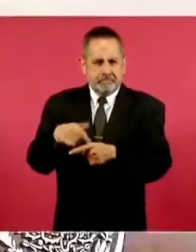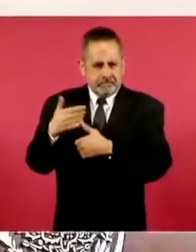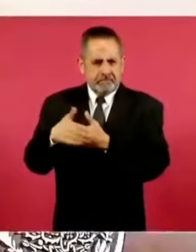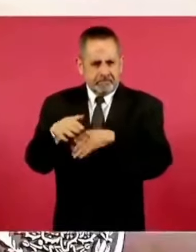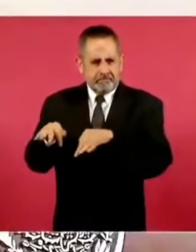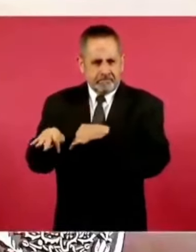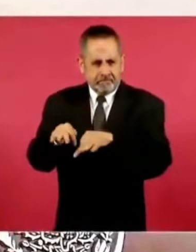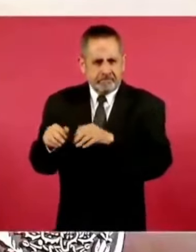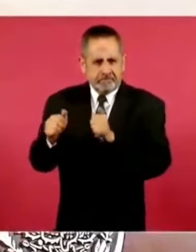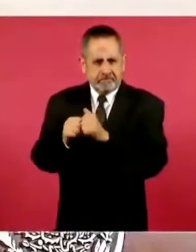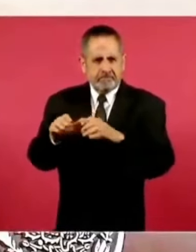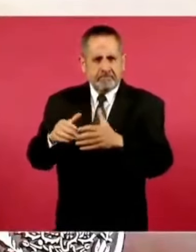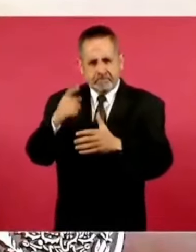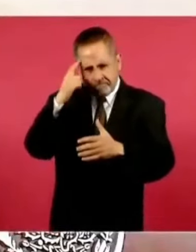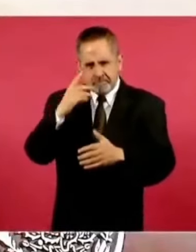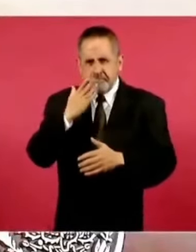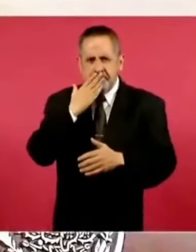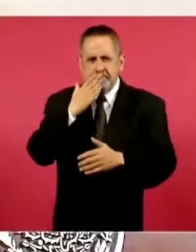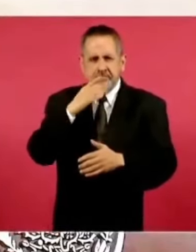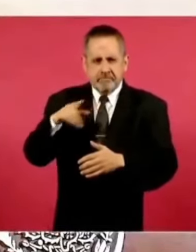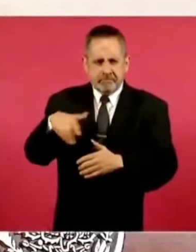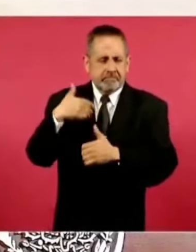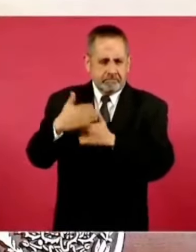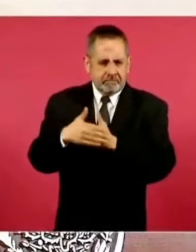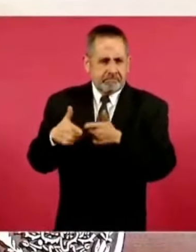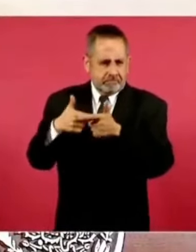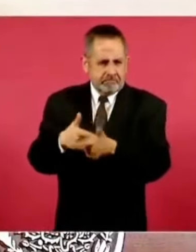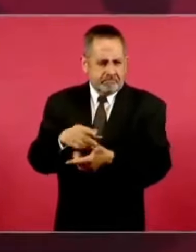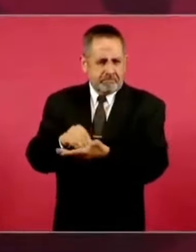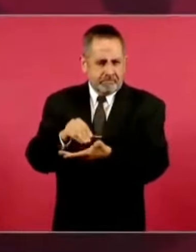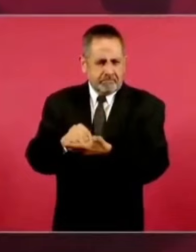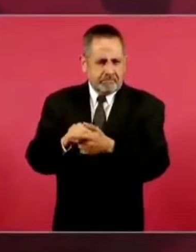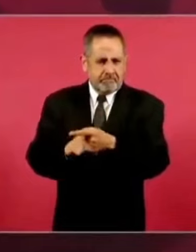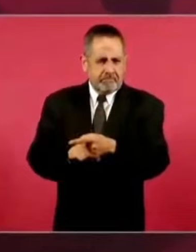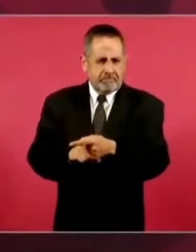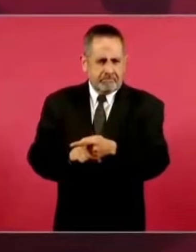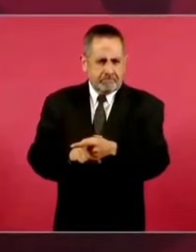trabajando para Sonora. Lo vamos a seguir haciendo.